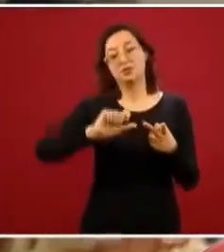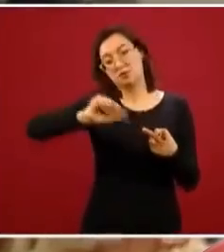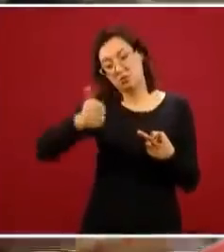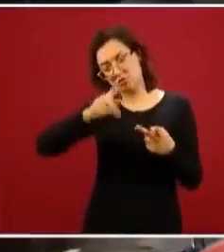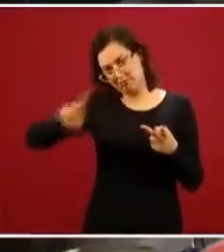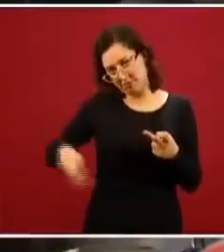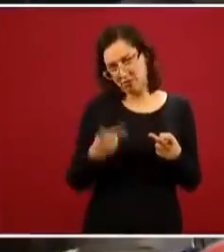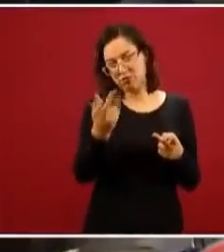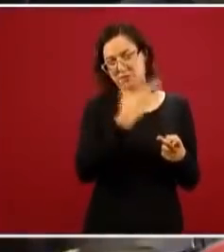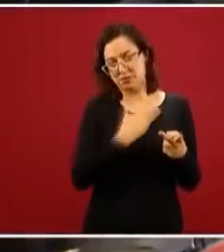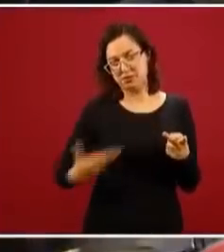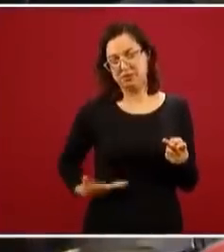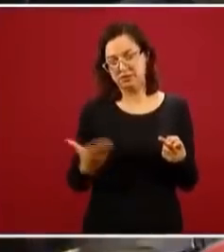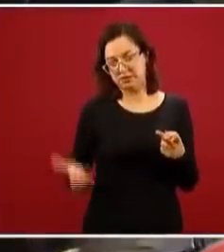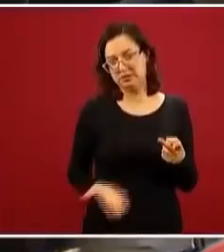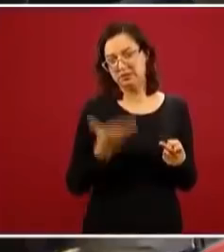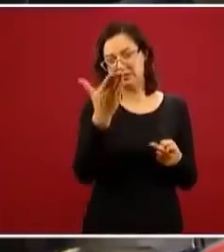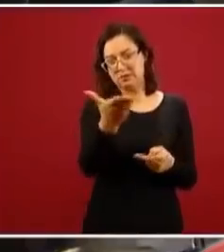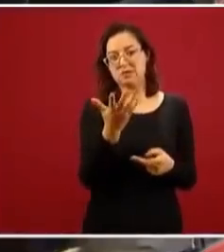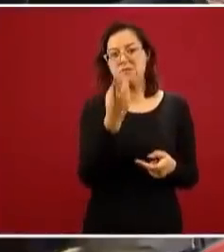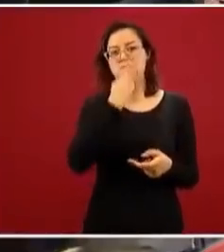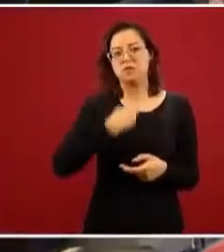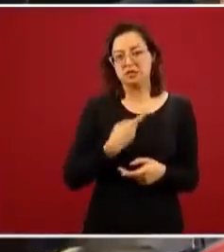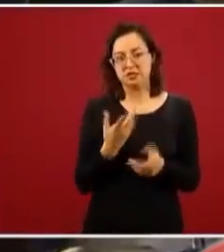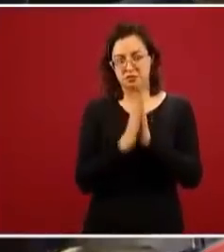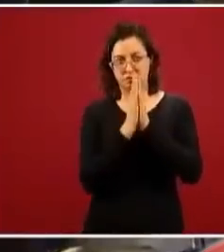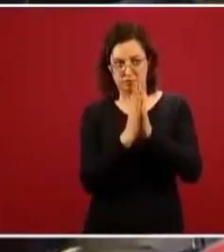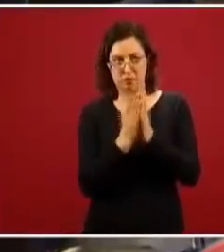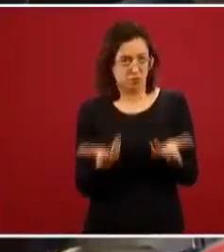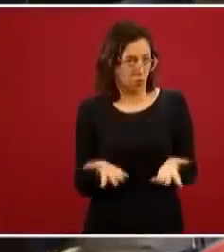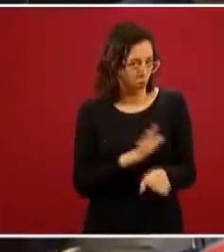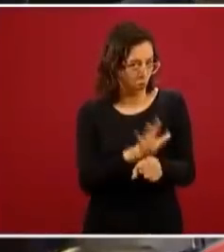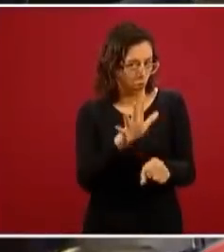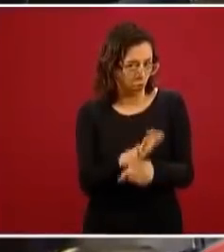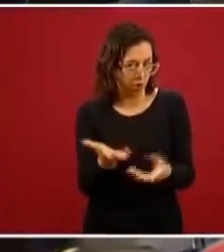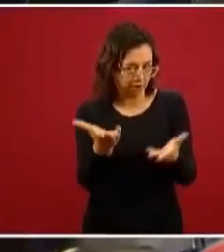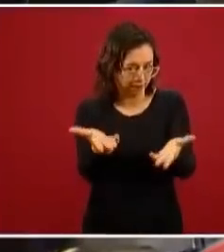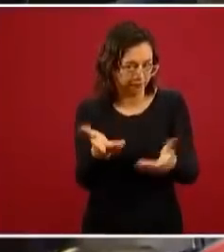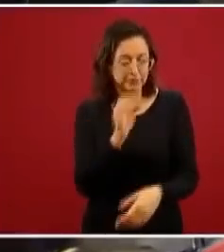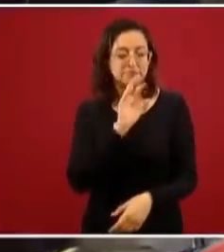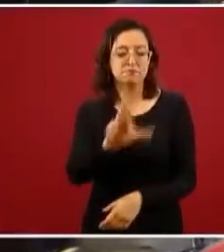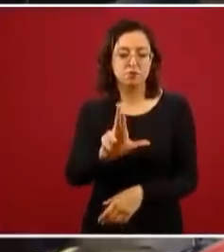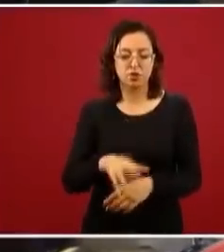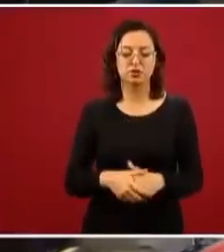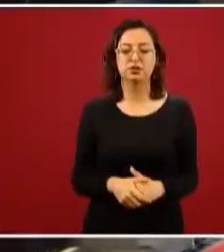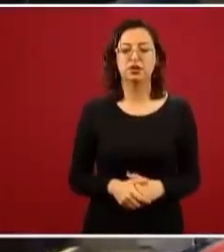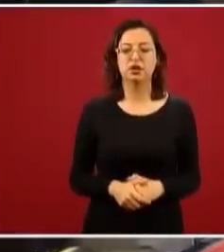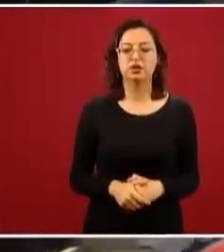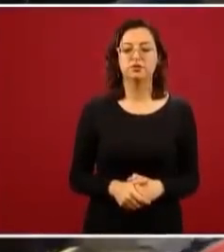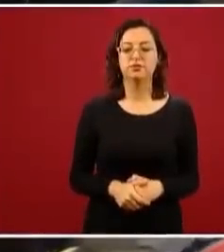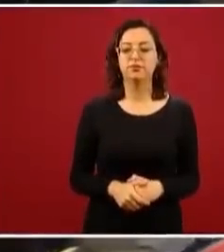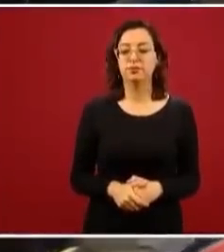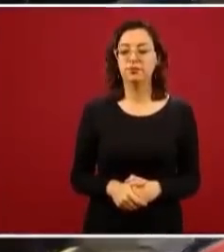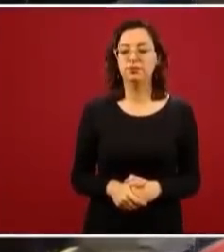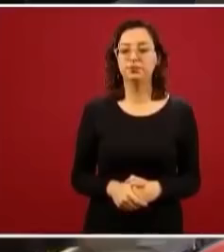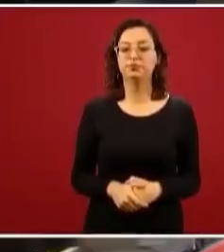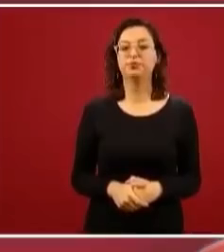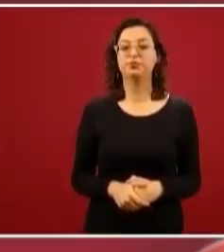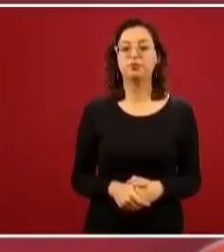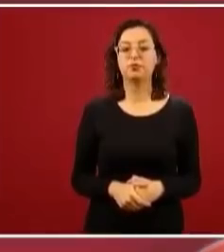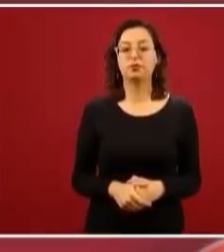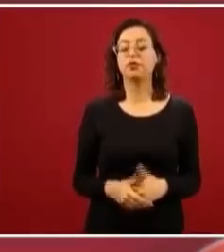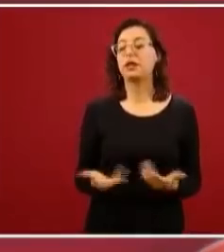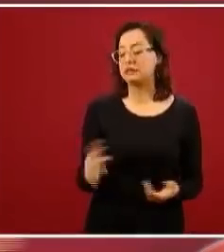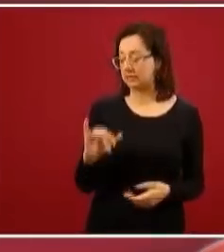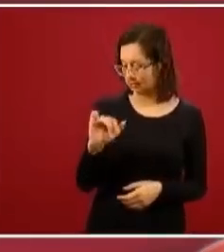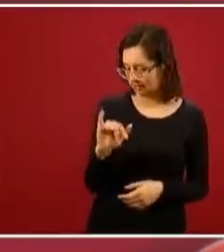si me permiten, pero me gustaría conocer la posición sobre este tema. Gracias, le contesto muy brevemente lo de ciclofosfamida y fosfamida